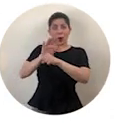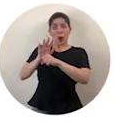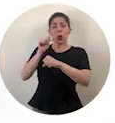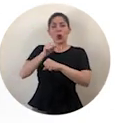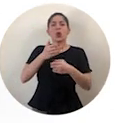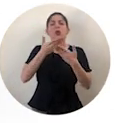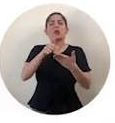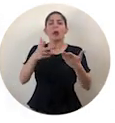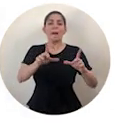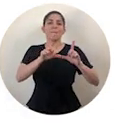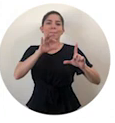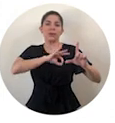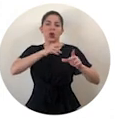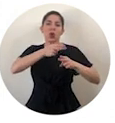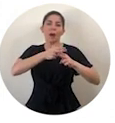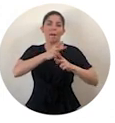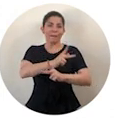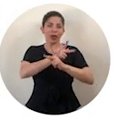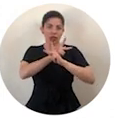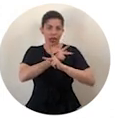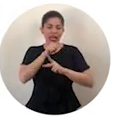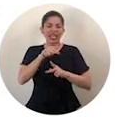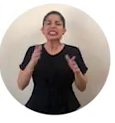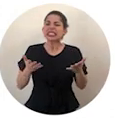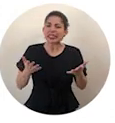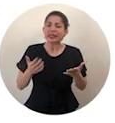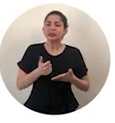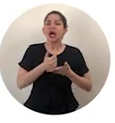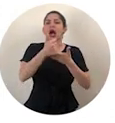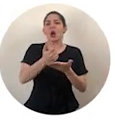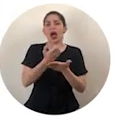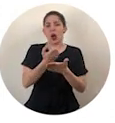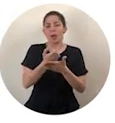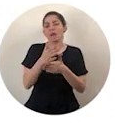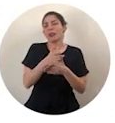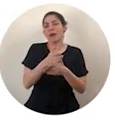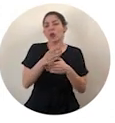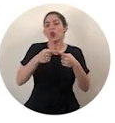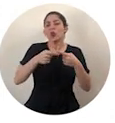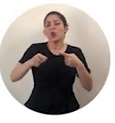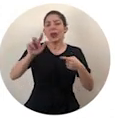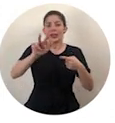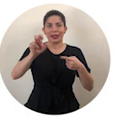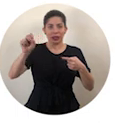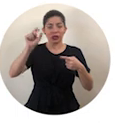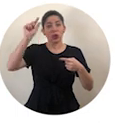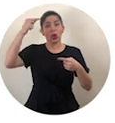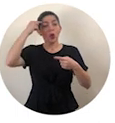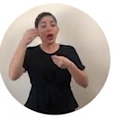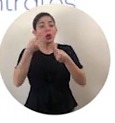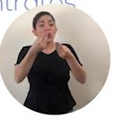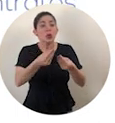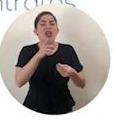COVID-19, el Bono Proteger. Esta es una ayuda económica temporal por 3 meses que el gobierno brinda a las personas